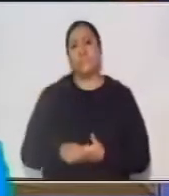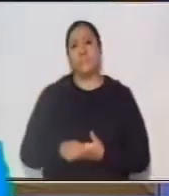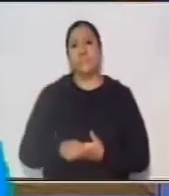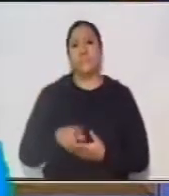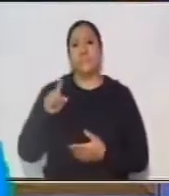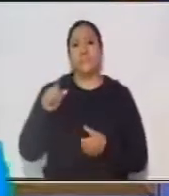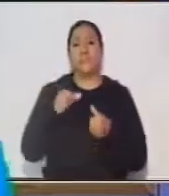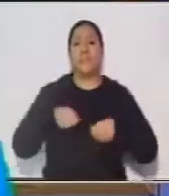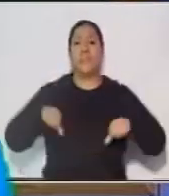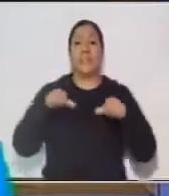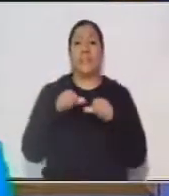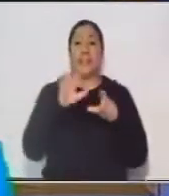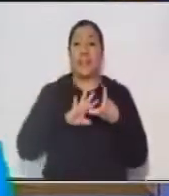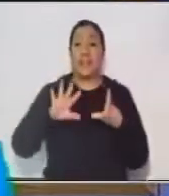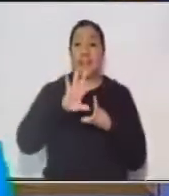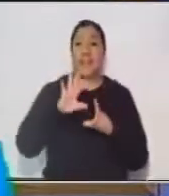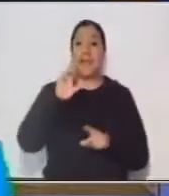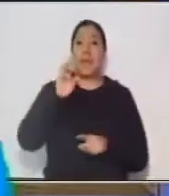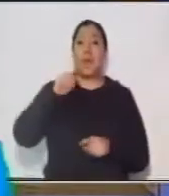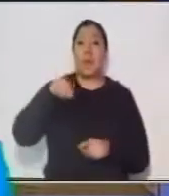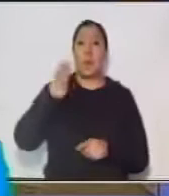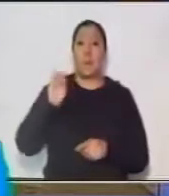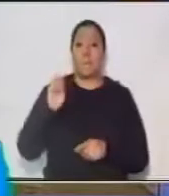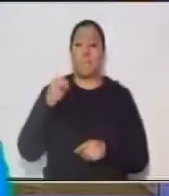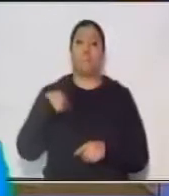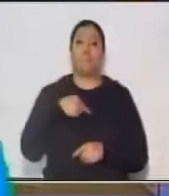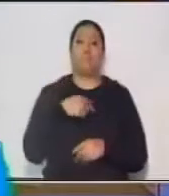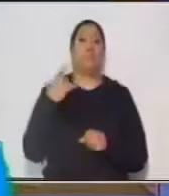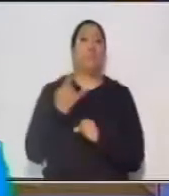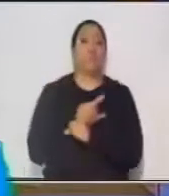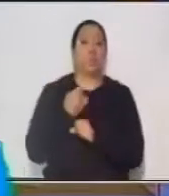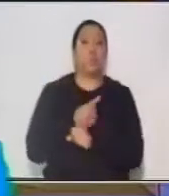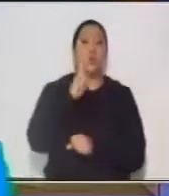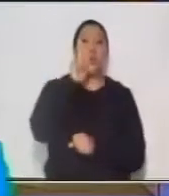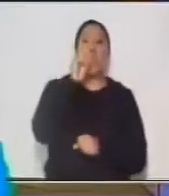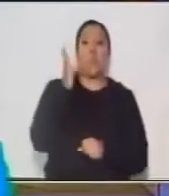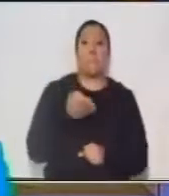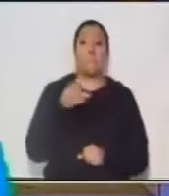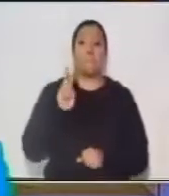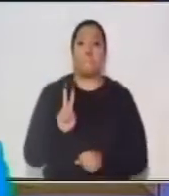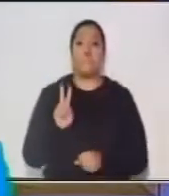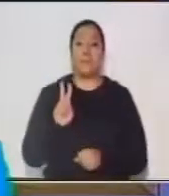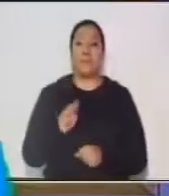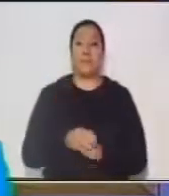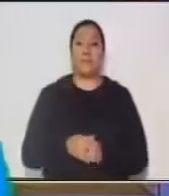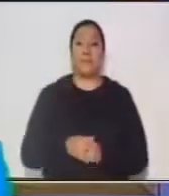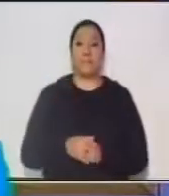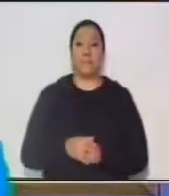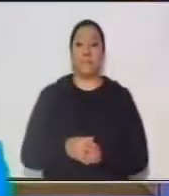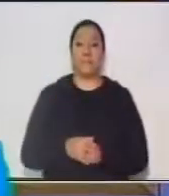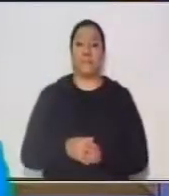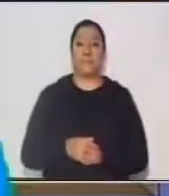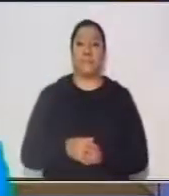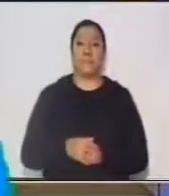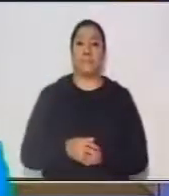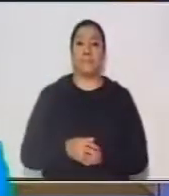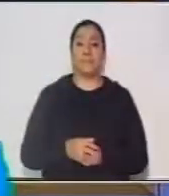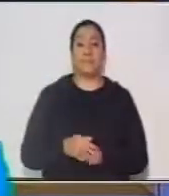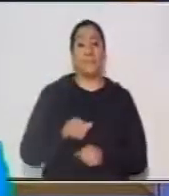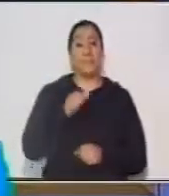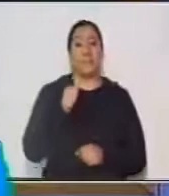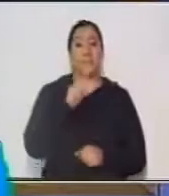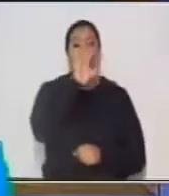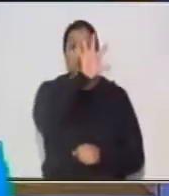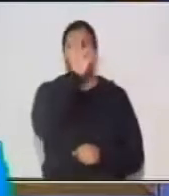rombo utilizamos 1/2 de D mayor,